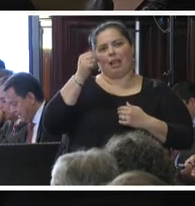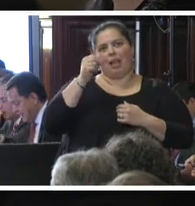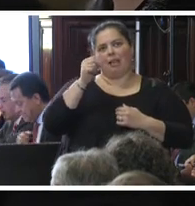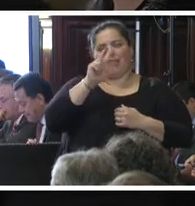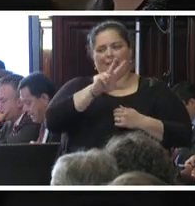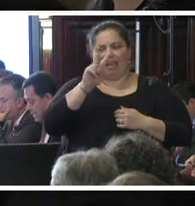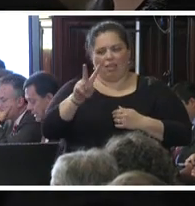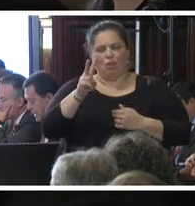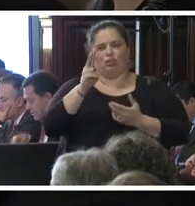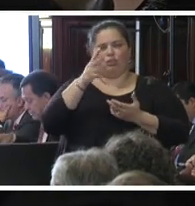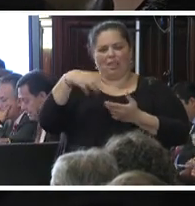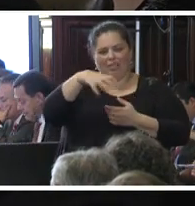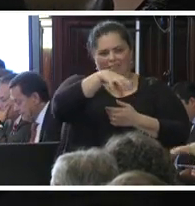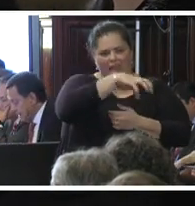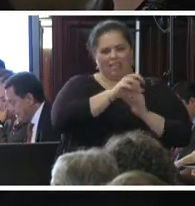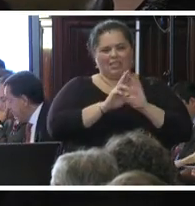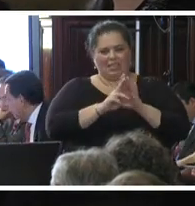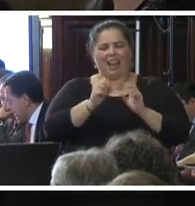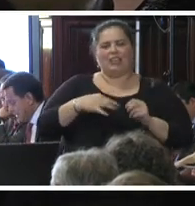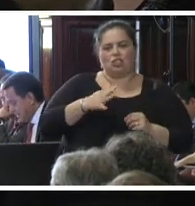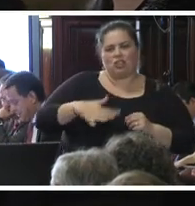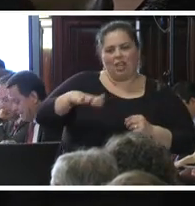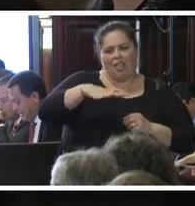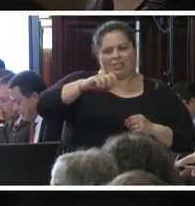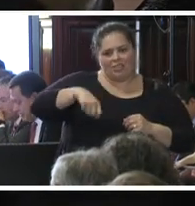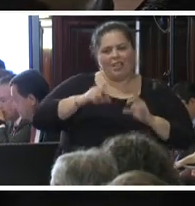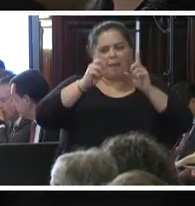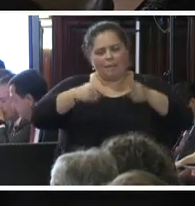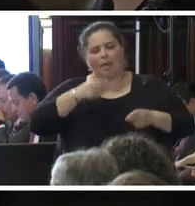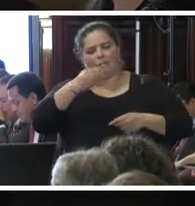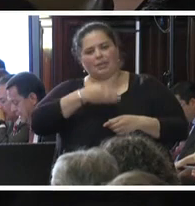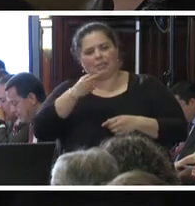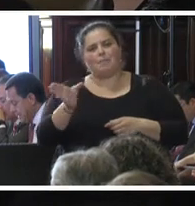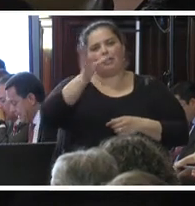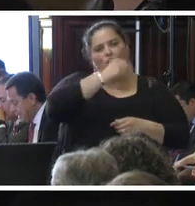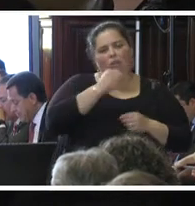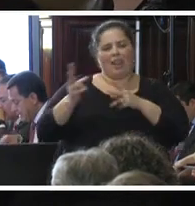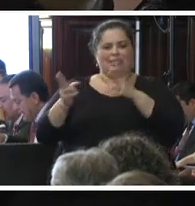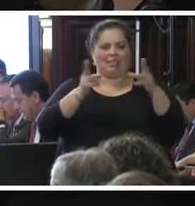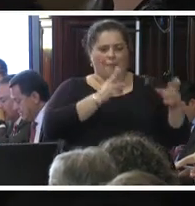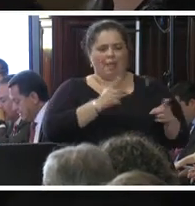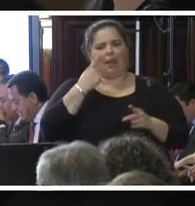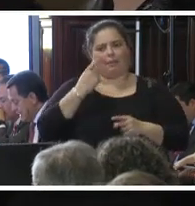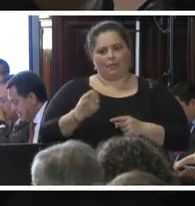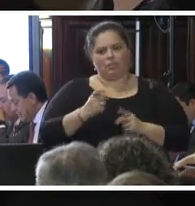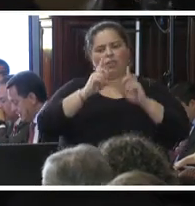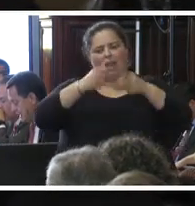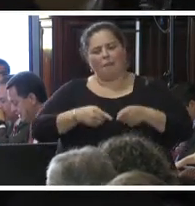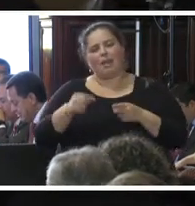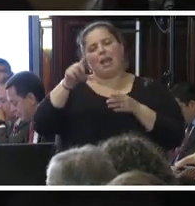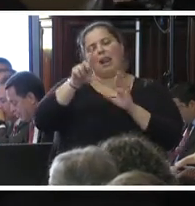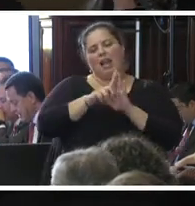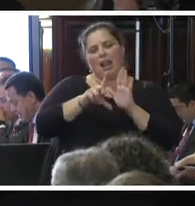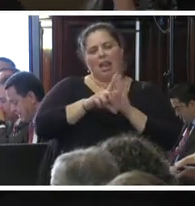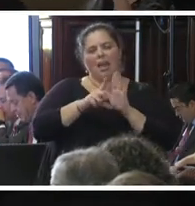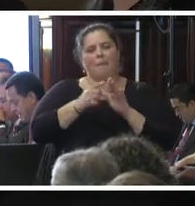entidades federativas y que la sociedad civil participe en todas las etapas de la prevención. Además, la ley dispone la creación de fiscalías especiales